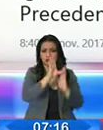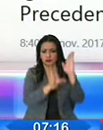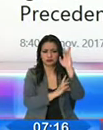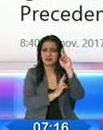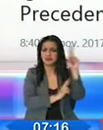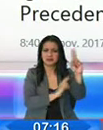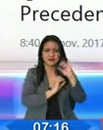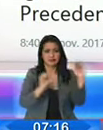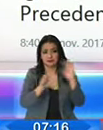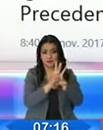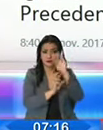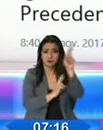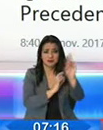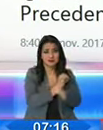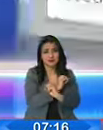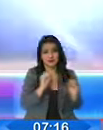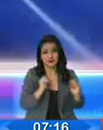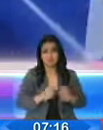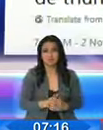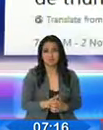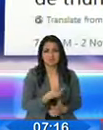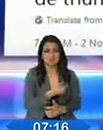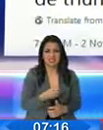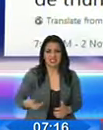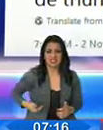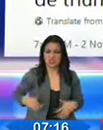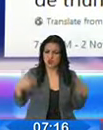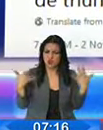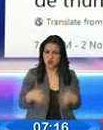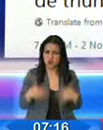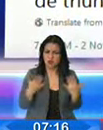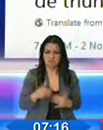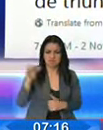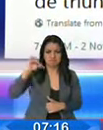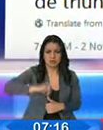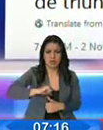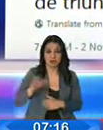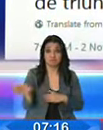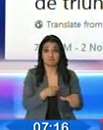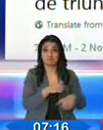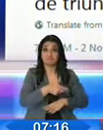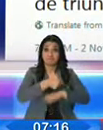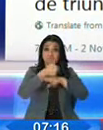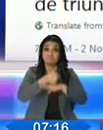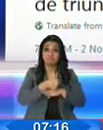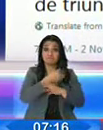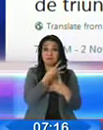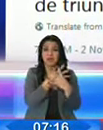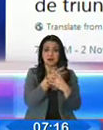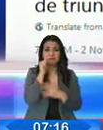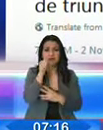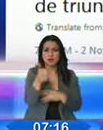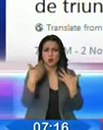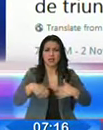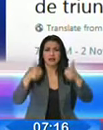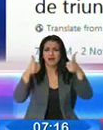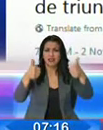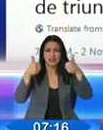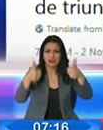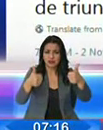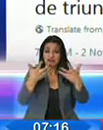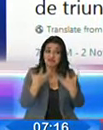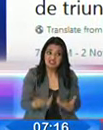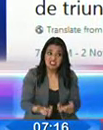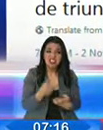ilegal, precedente funesto. Con decisión, Tribunal de Garantías Penales, mañana cualquier candidato perdedor interpondría